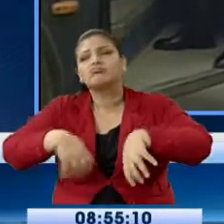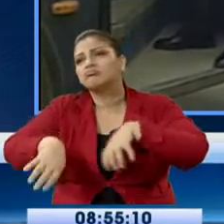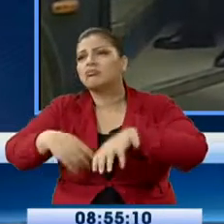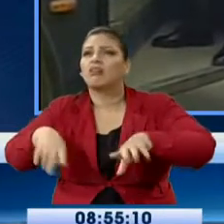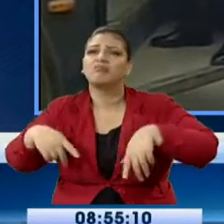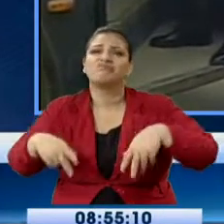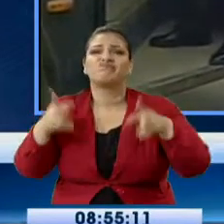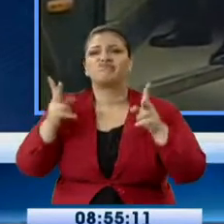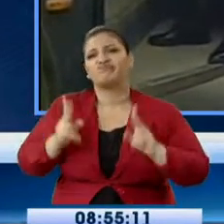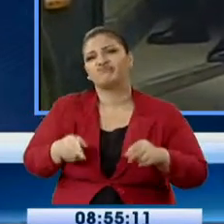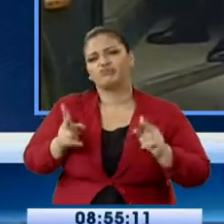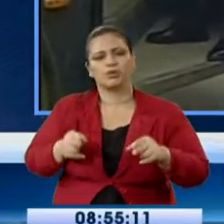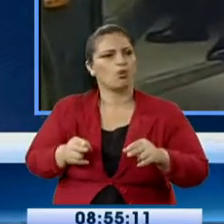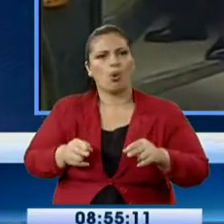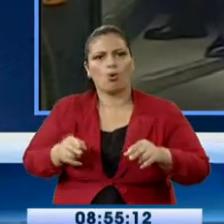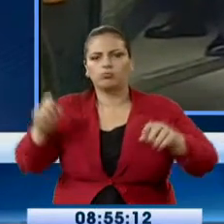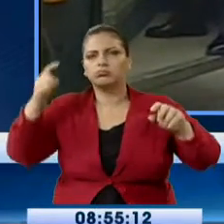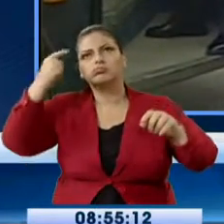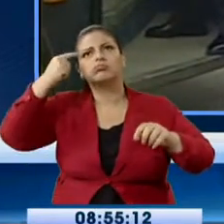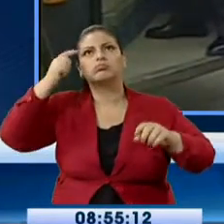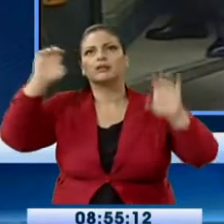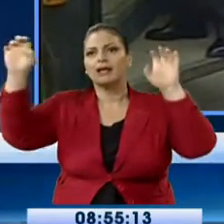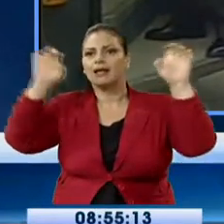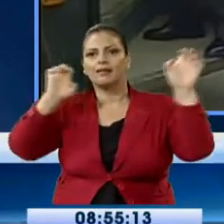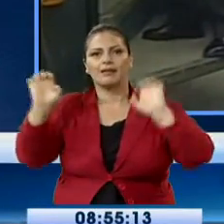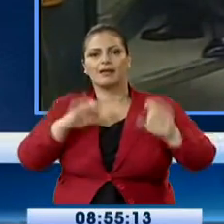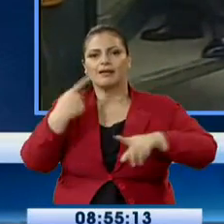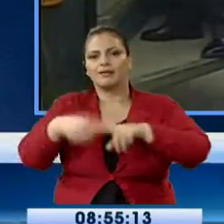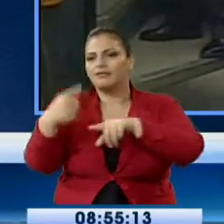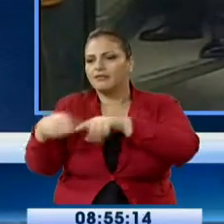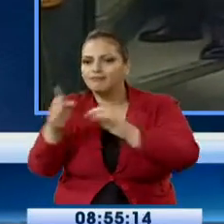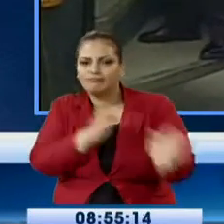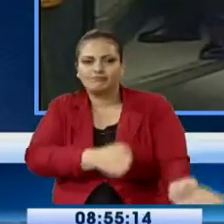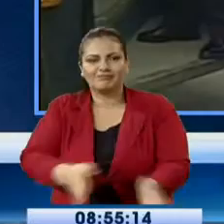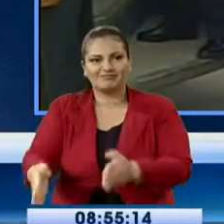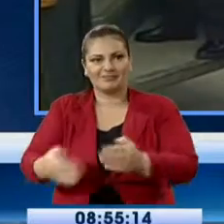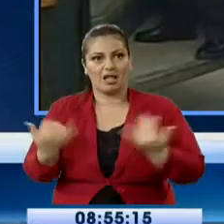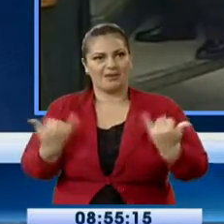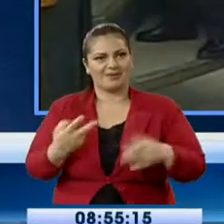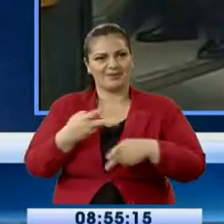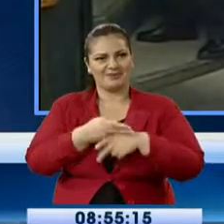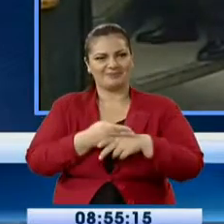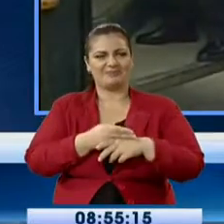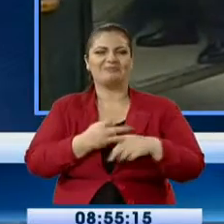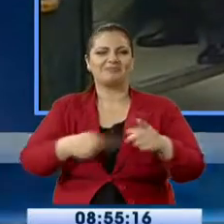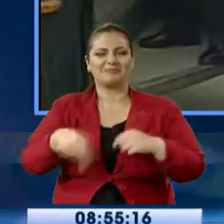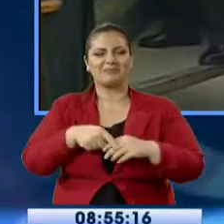de manera quincenal, semanal. Qué bueno. Estamos con el tiempo, vamos al corte. Y